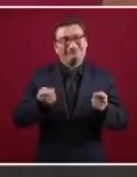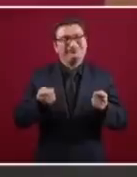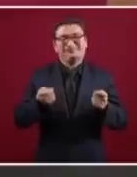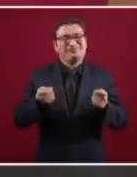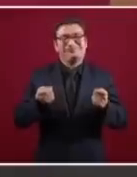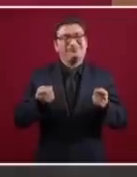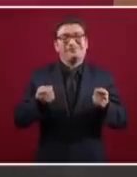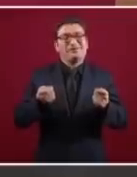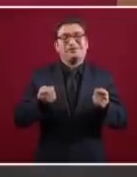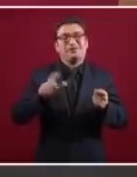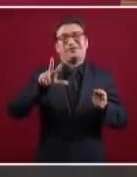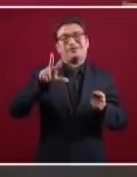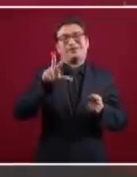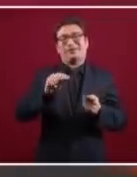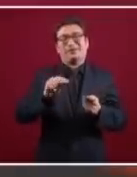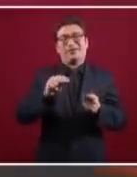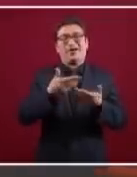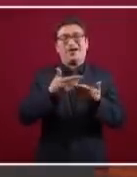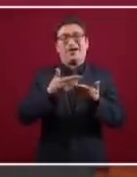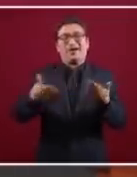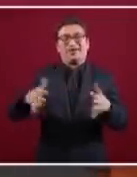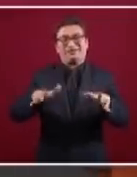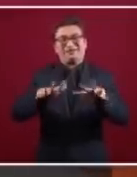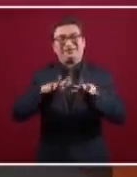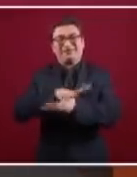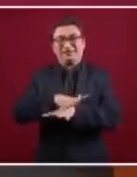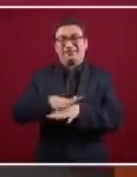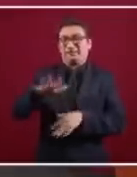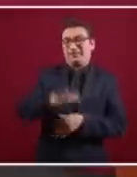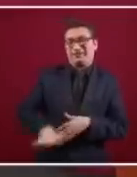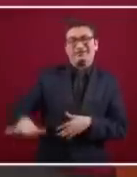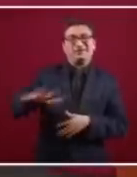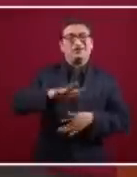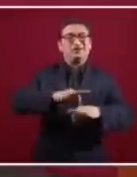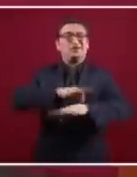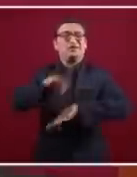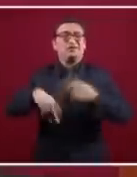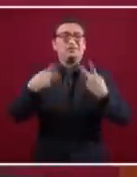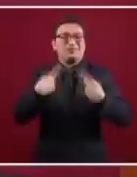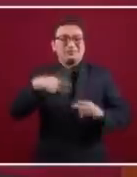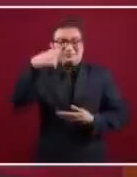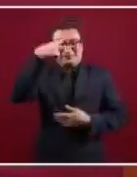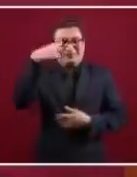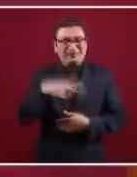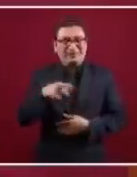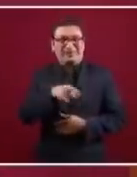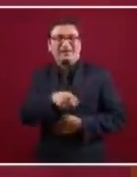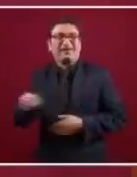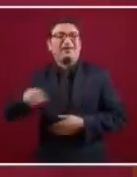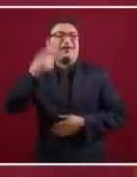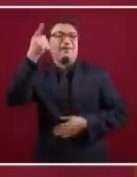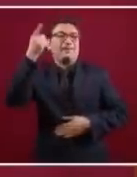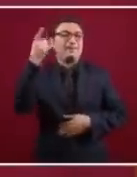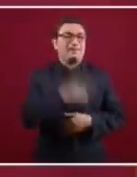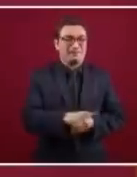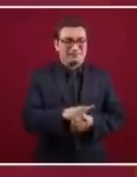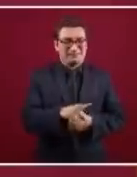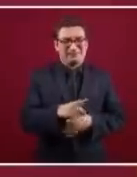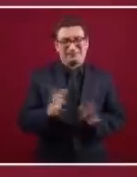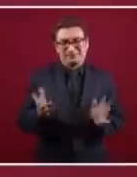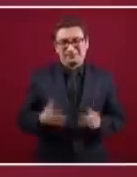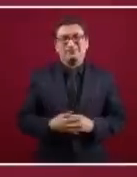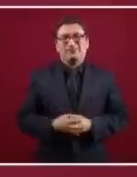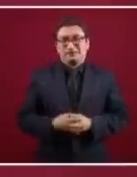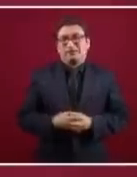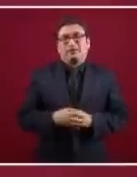ahora manda el pueblo mandan los ciudadanos y cualquier